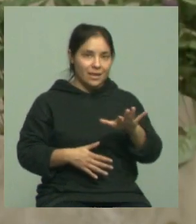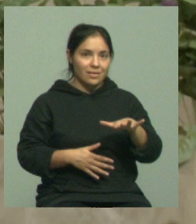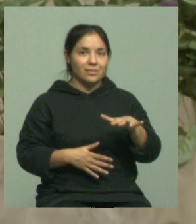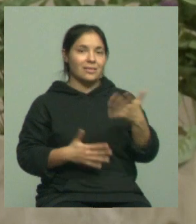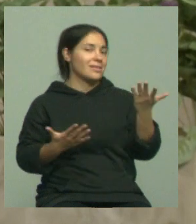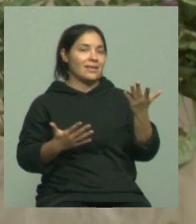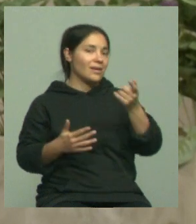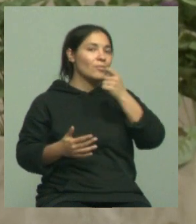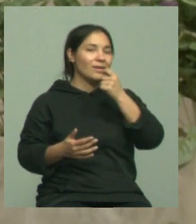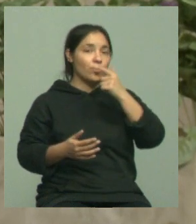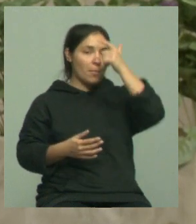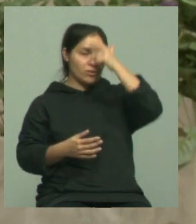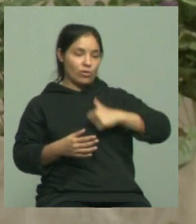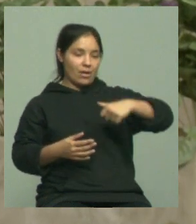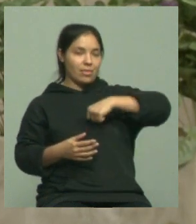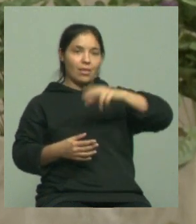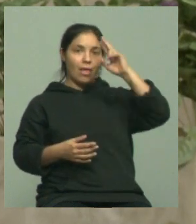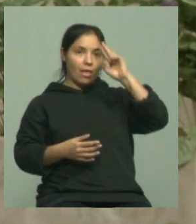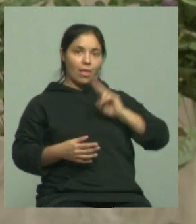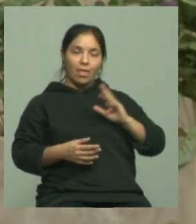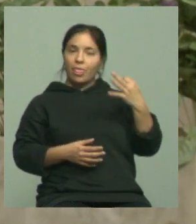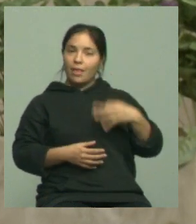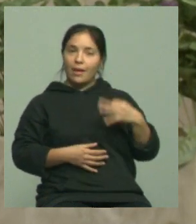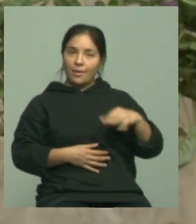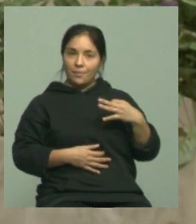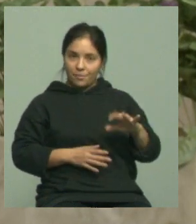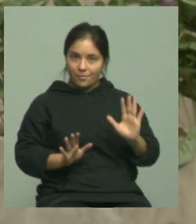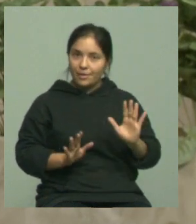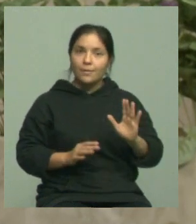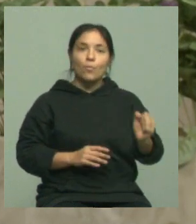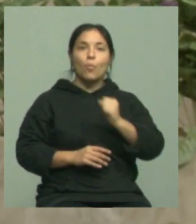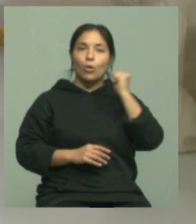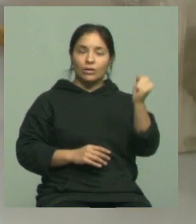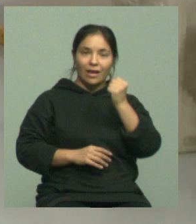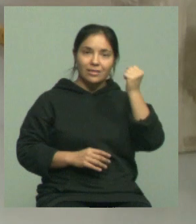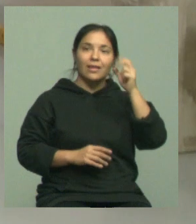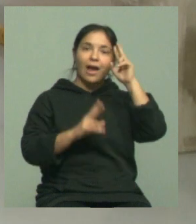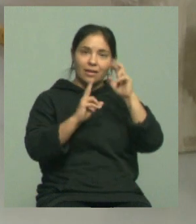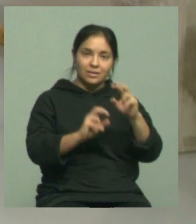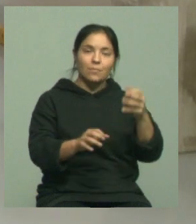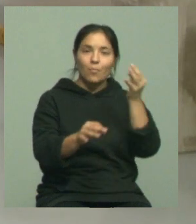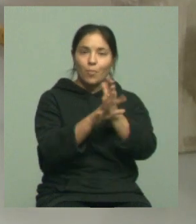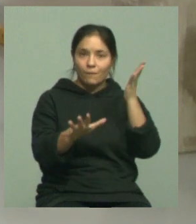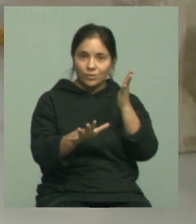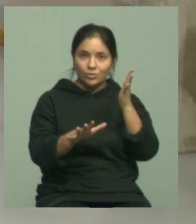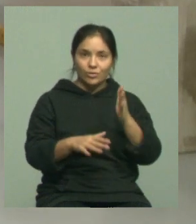como, digo, me parece que hay que poner la lupa también en qué profesionales tenemos, ¿no? Fíjate que